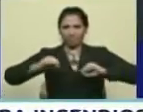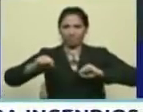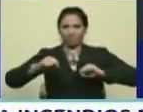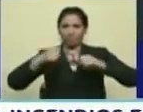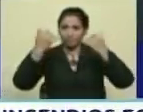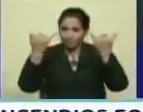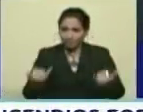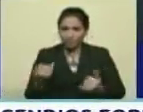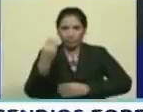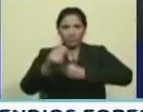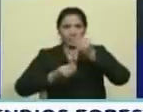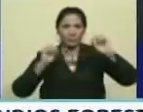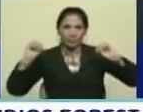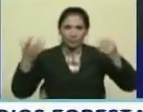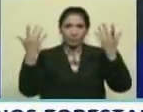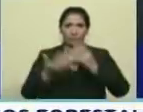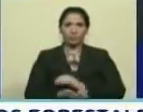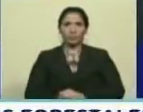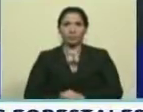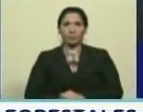en logros,